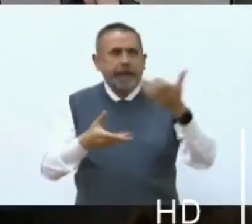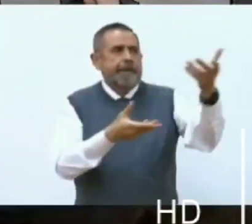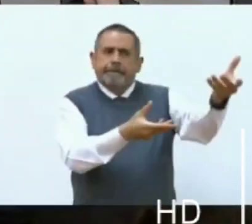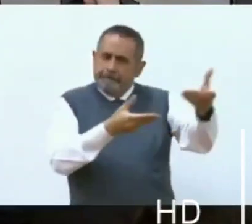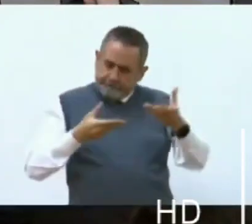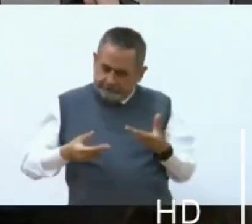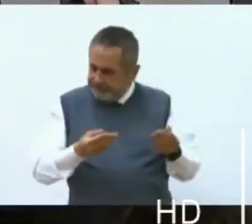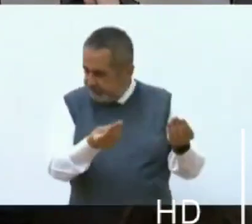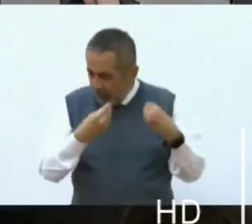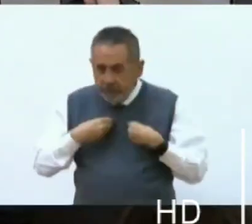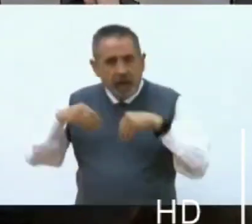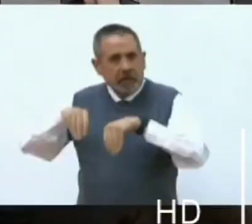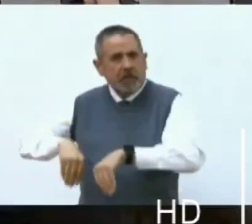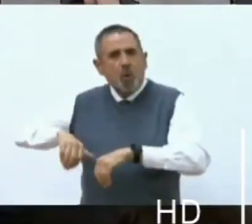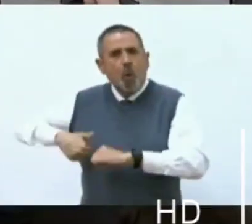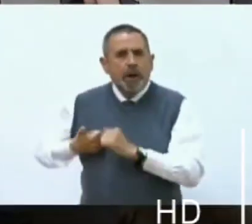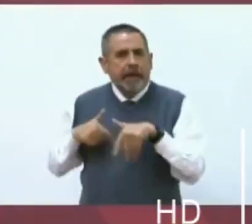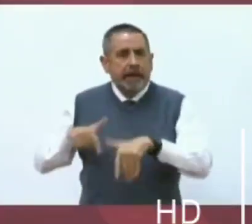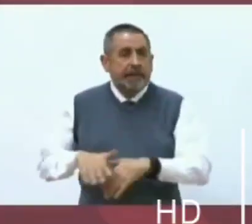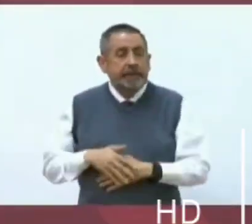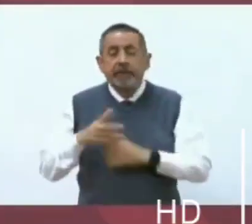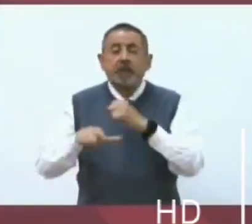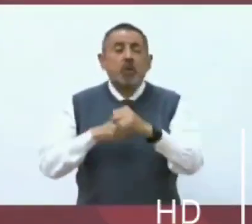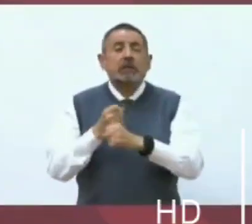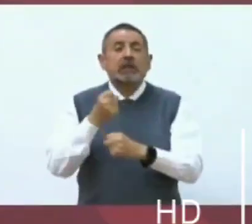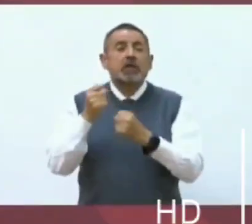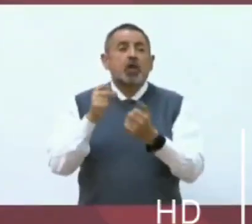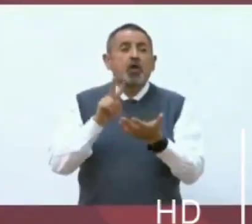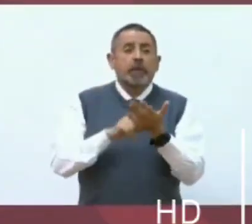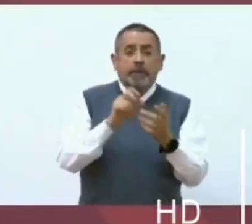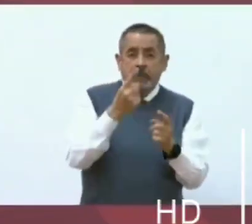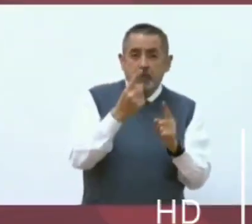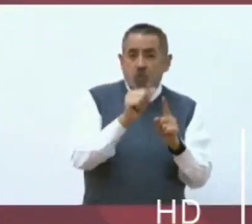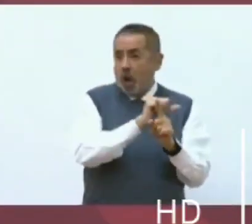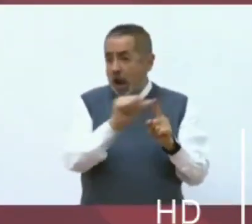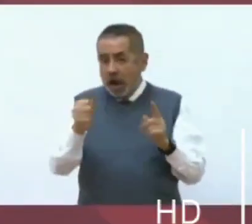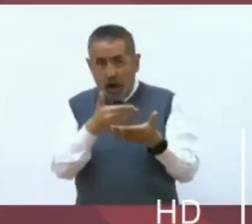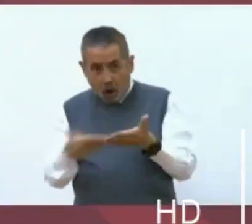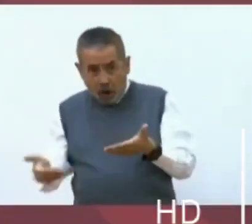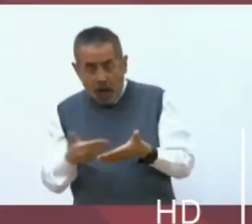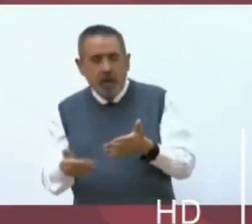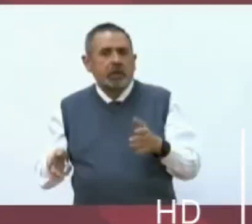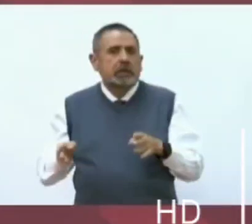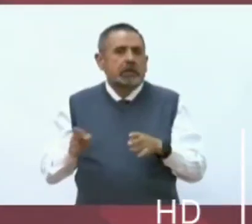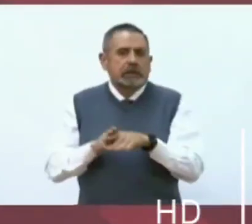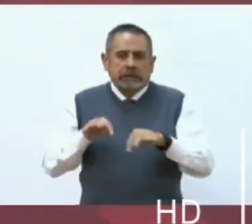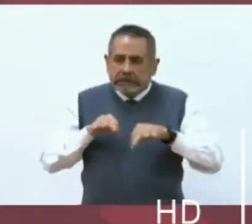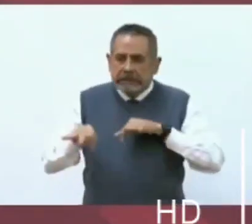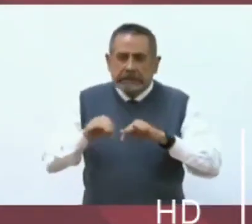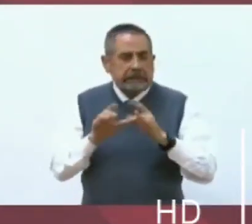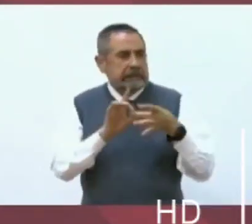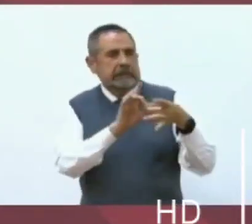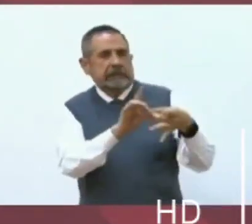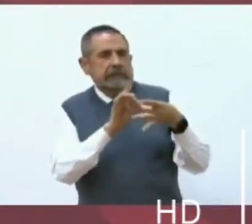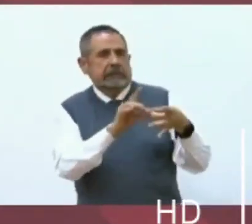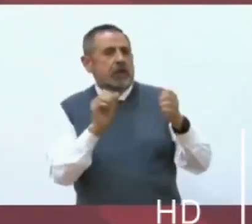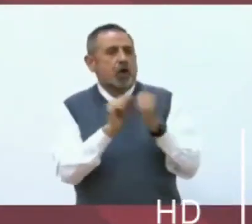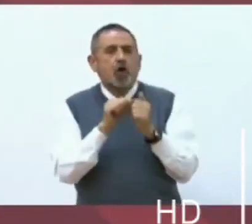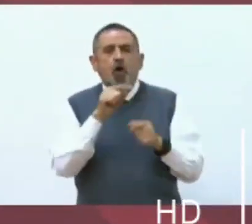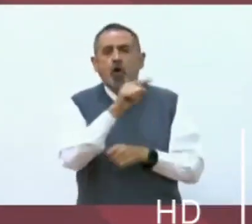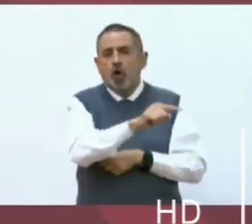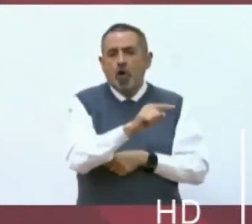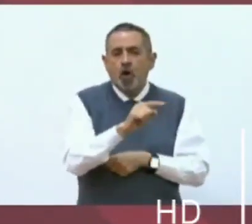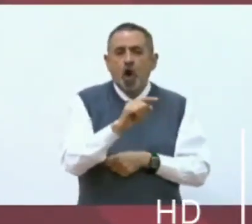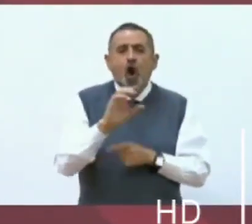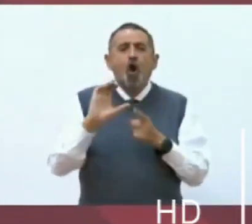Asimismo, en 2021, de 2021 a la fecha, hemos trabajado de forma coordinada con la Comisión de